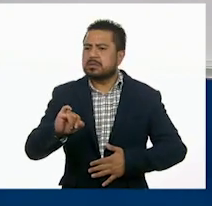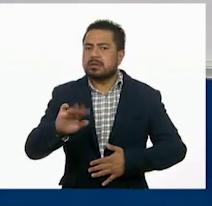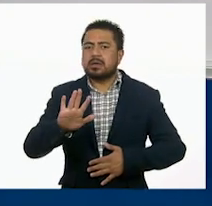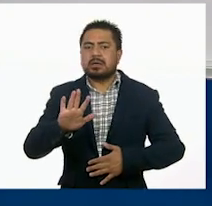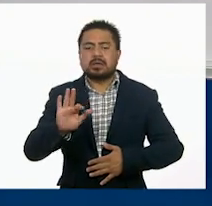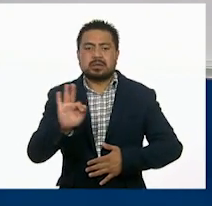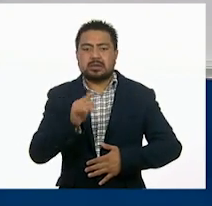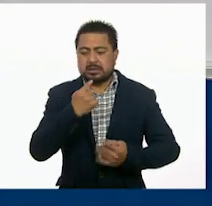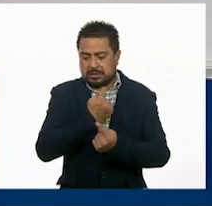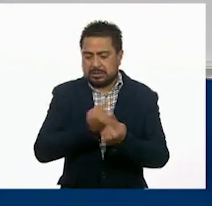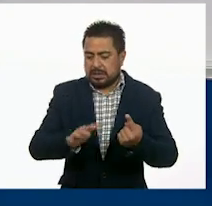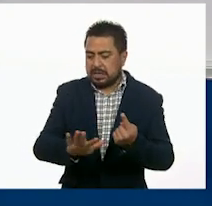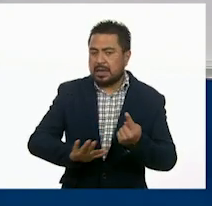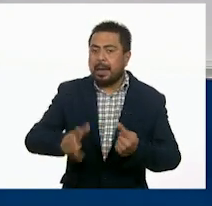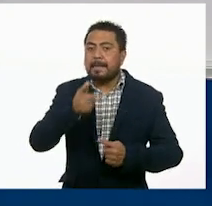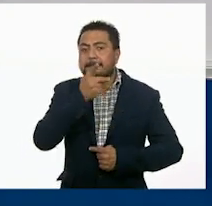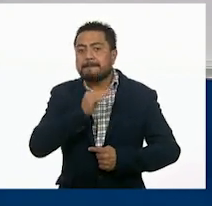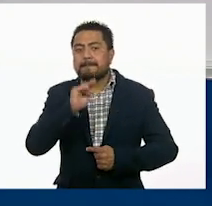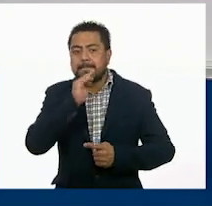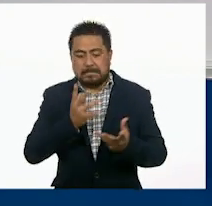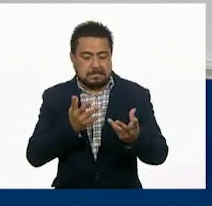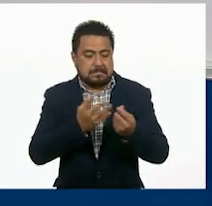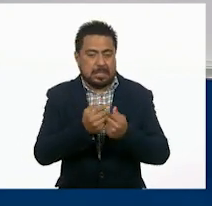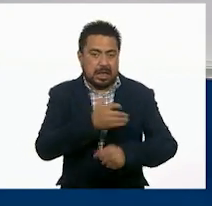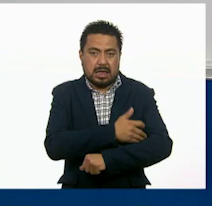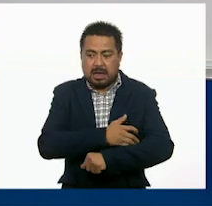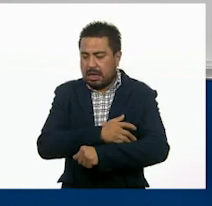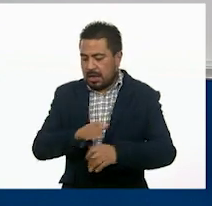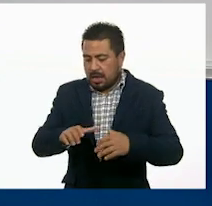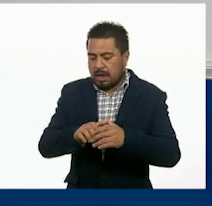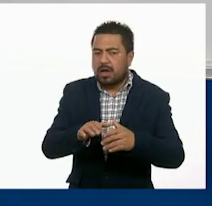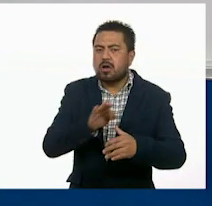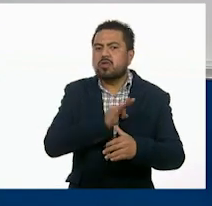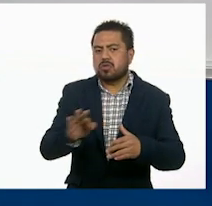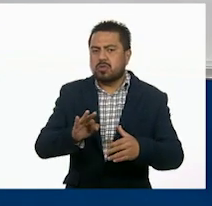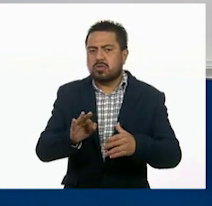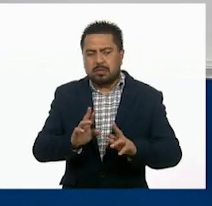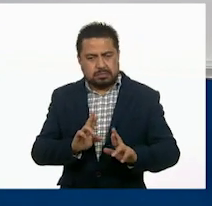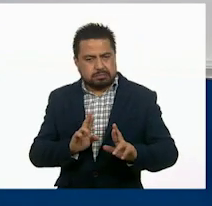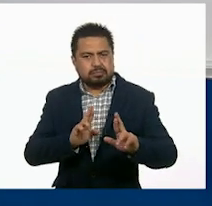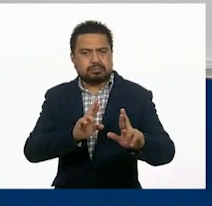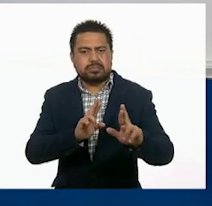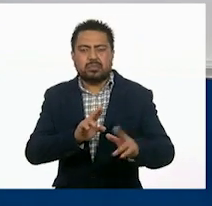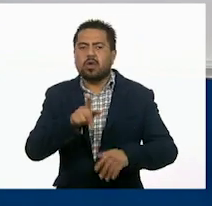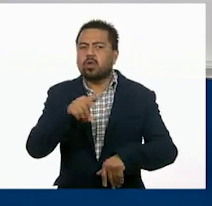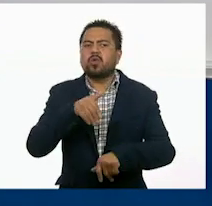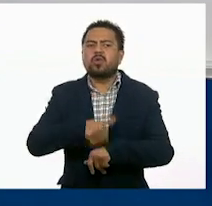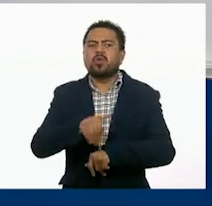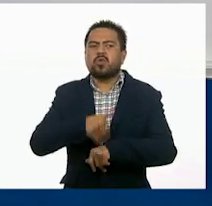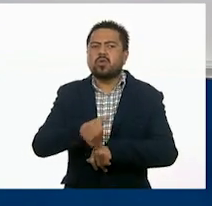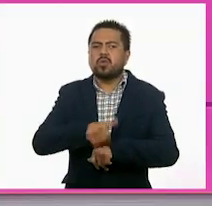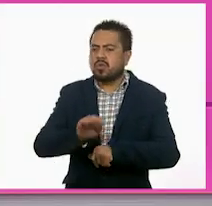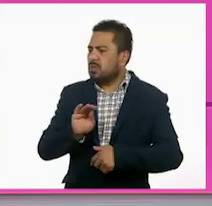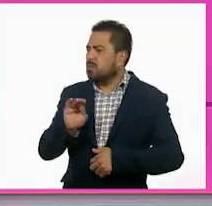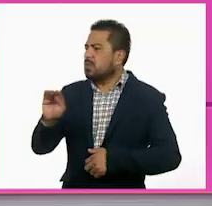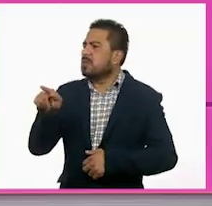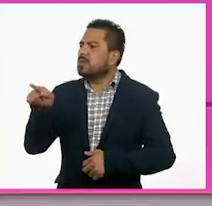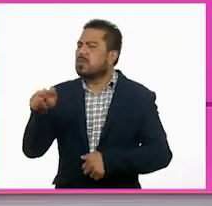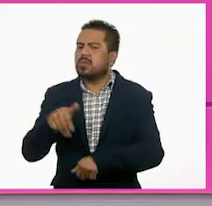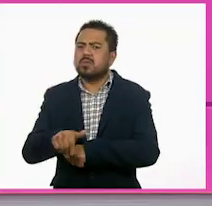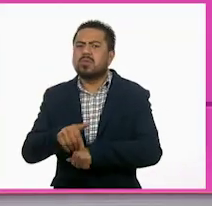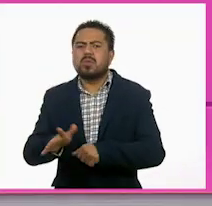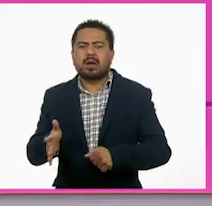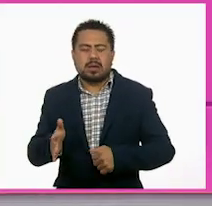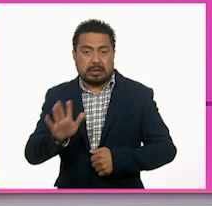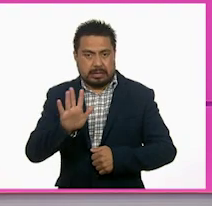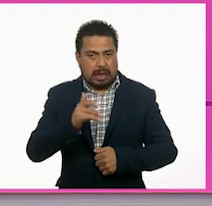Y nuestros niños, los papás o quien esté con ellos, juntos lo vamos a poder contestar. ¿Qué número correspondería aquí? A